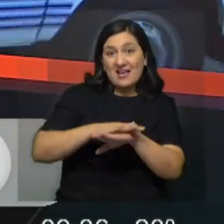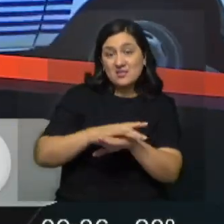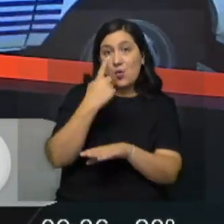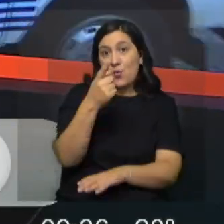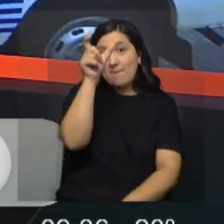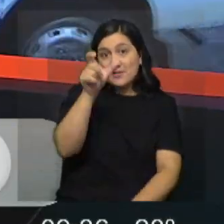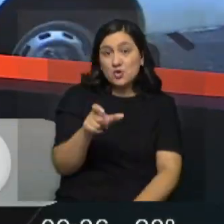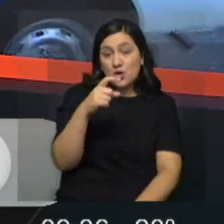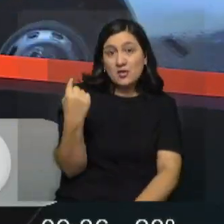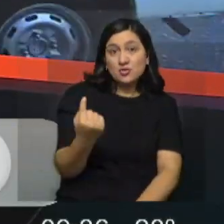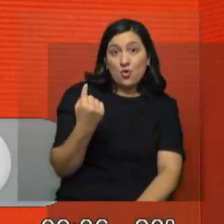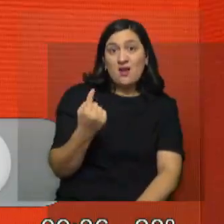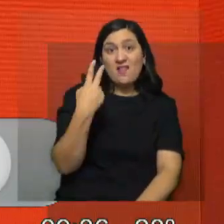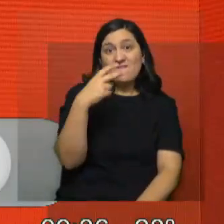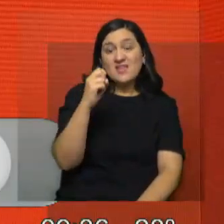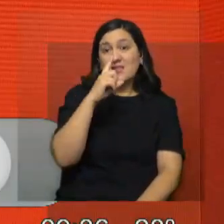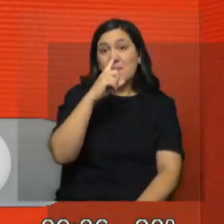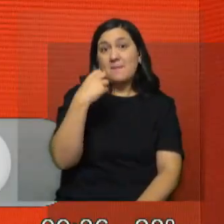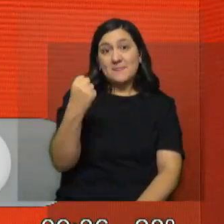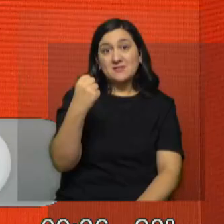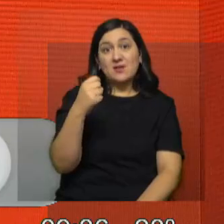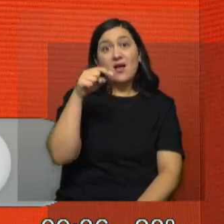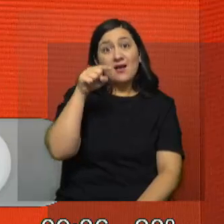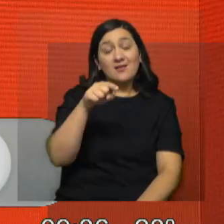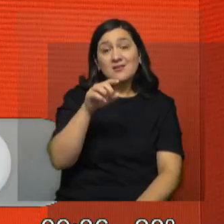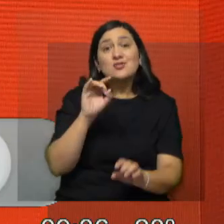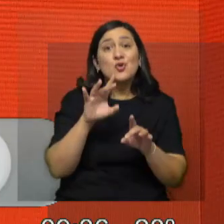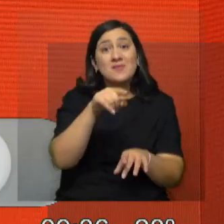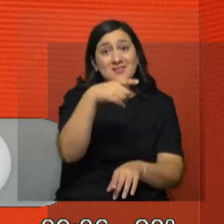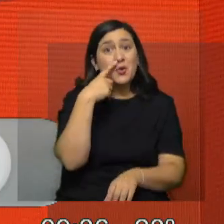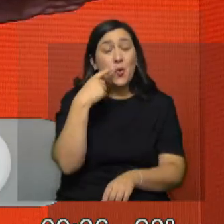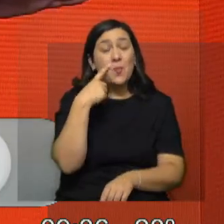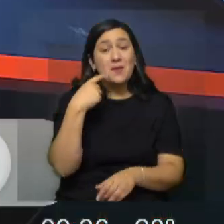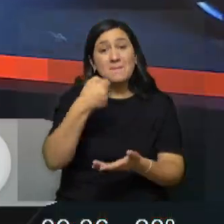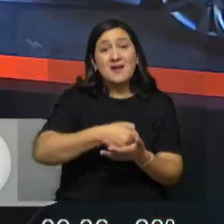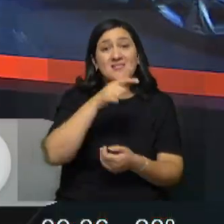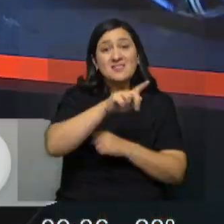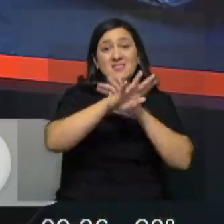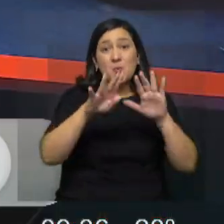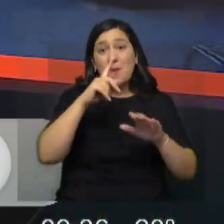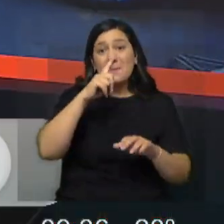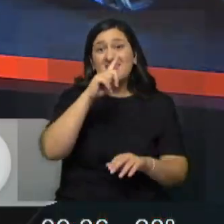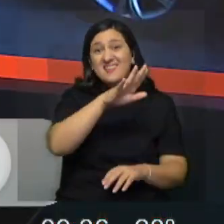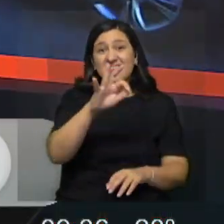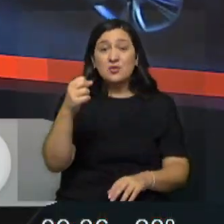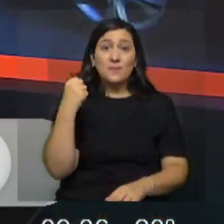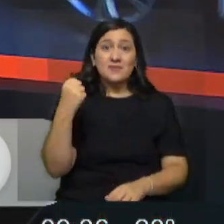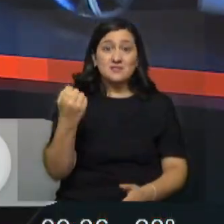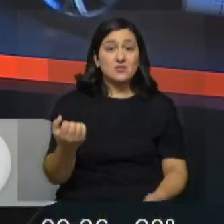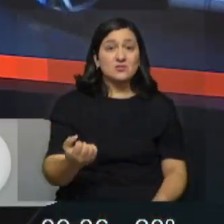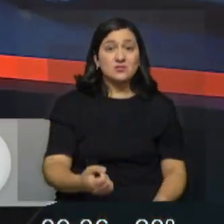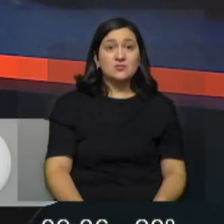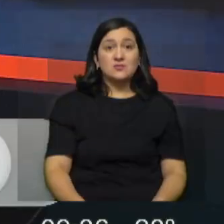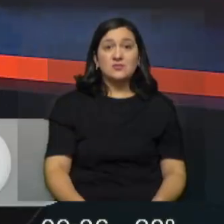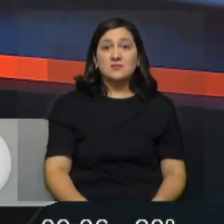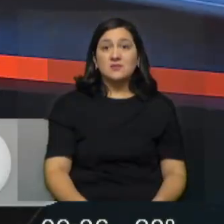persona sola era 20.000 pesos? Y acá estás hablando de que un alquiler, 19.500. ¡Ay, tengo que comprar